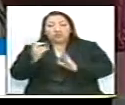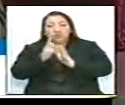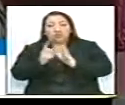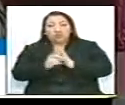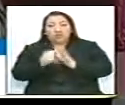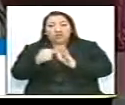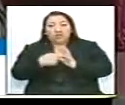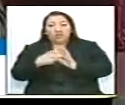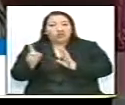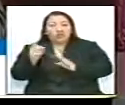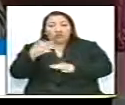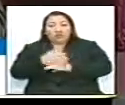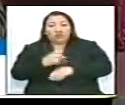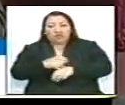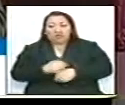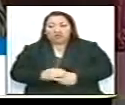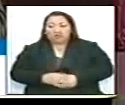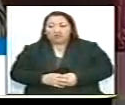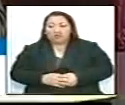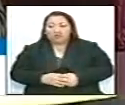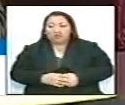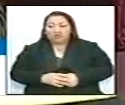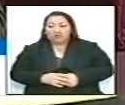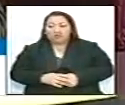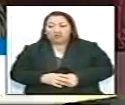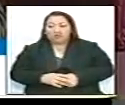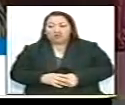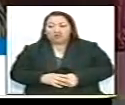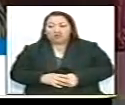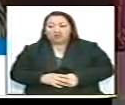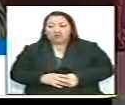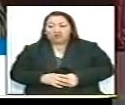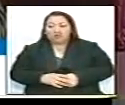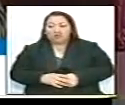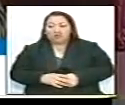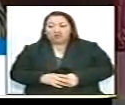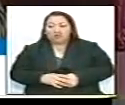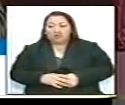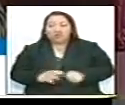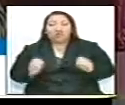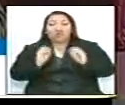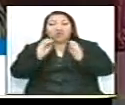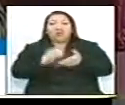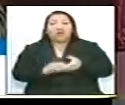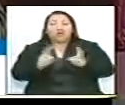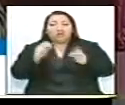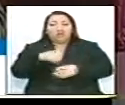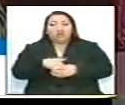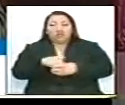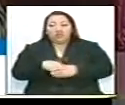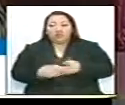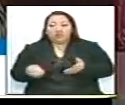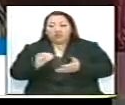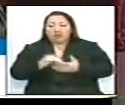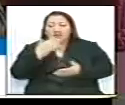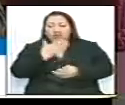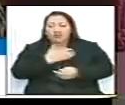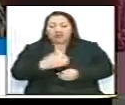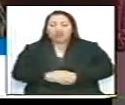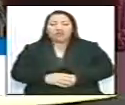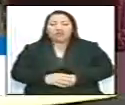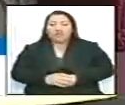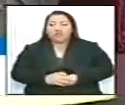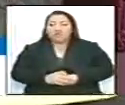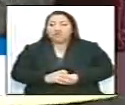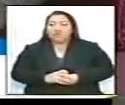estas no entran en vigencia, si es el caso. O habría que prolongar más bien el plazo de convocatoria de elecciones para que puedan aplicarse. Gracias, Presidenta.